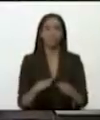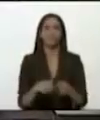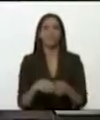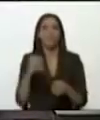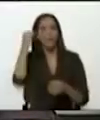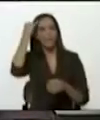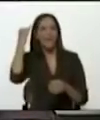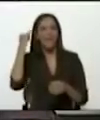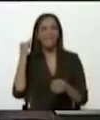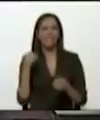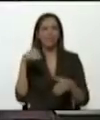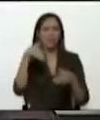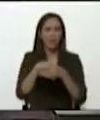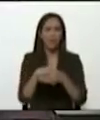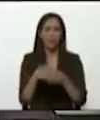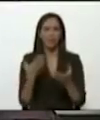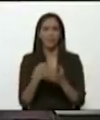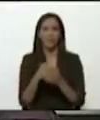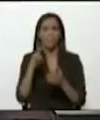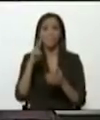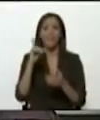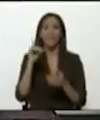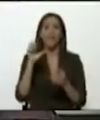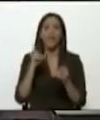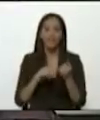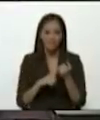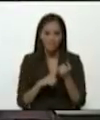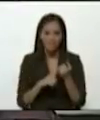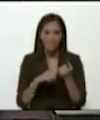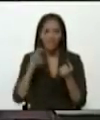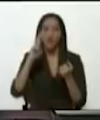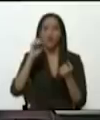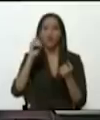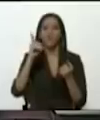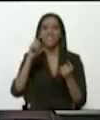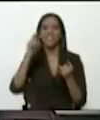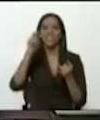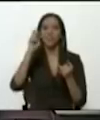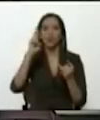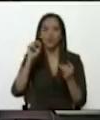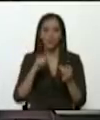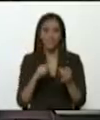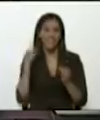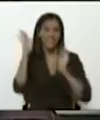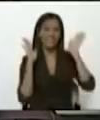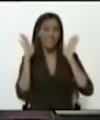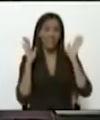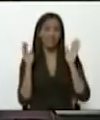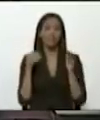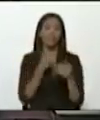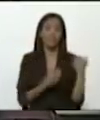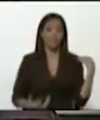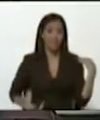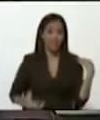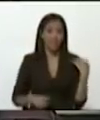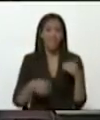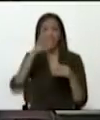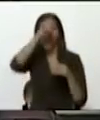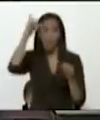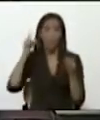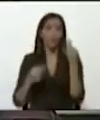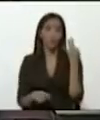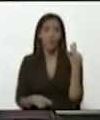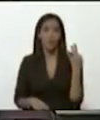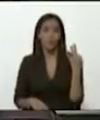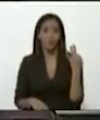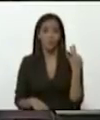unas primarias con estos personajes. Baduel, Rodríguez Torres, de candidato presidencial. Leopoldo López.